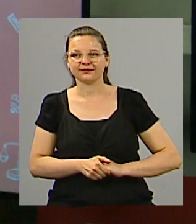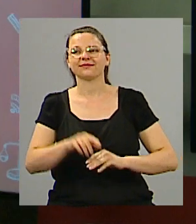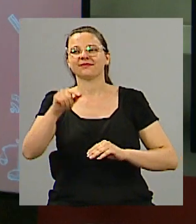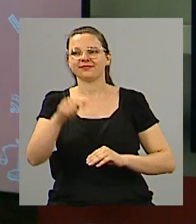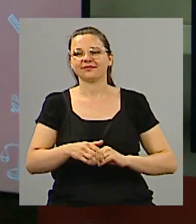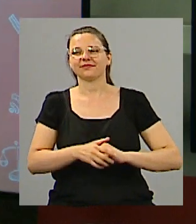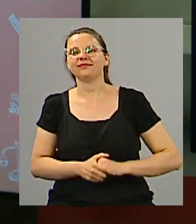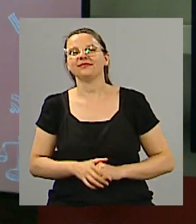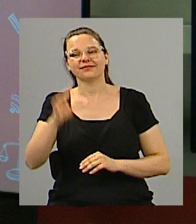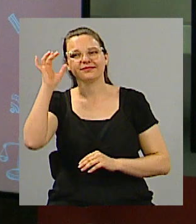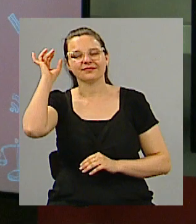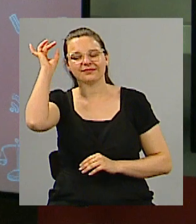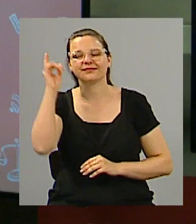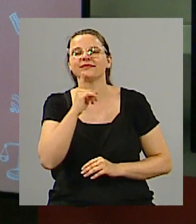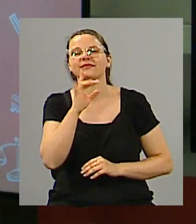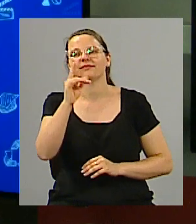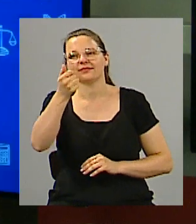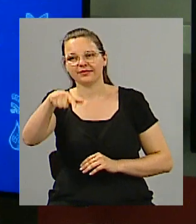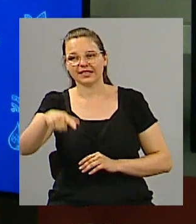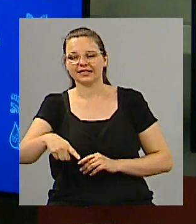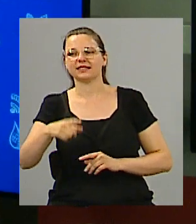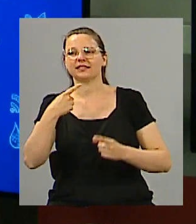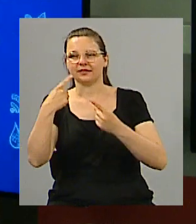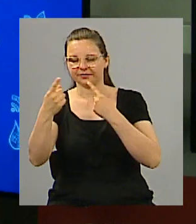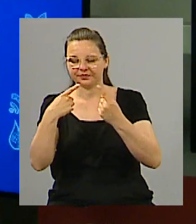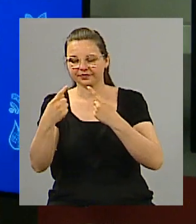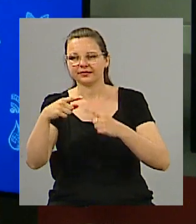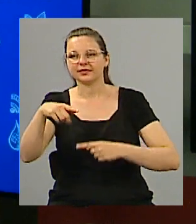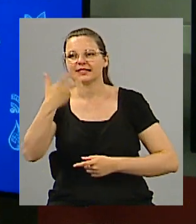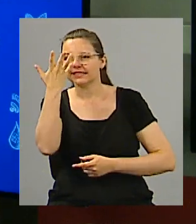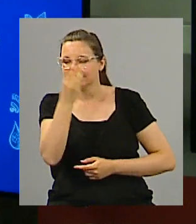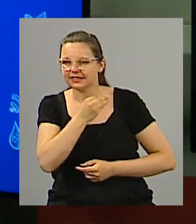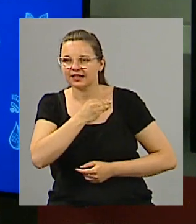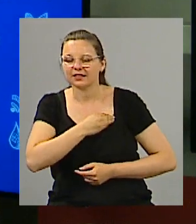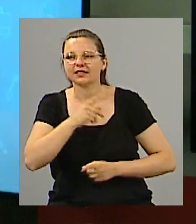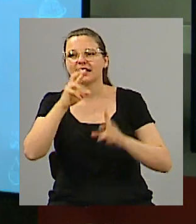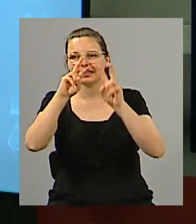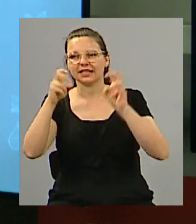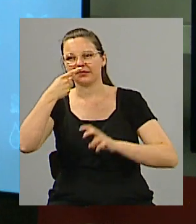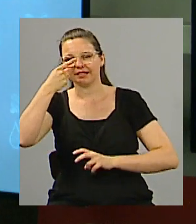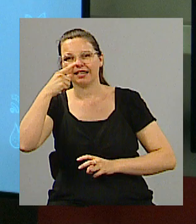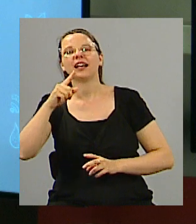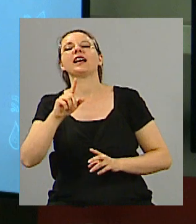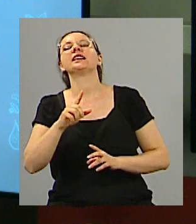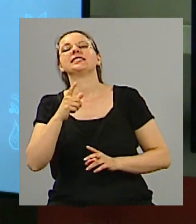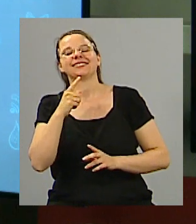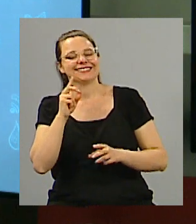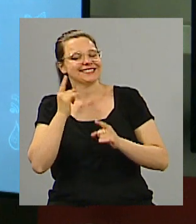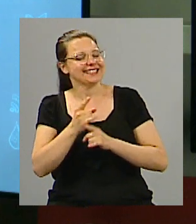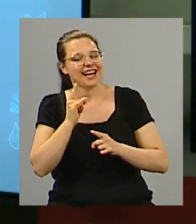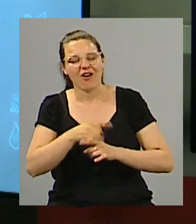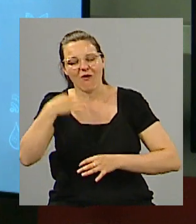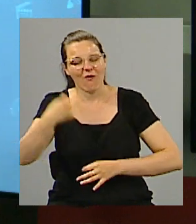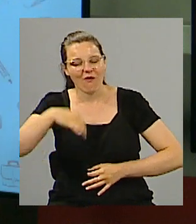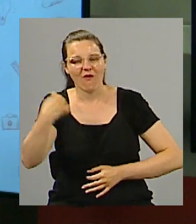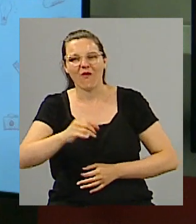más en el 30 de la TDA. Esta nota les va a gustar mucho porque es un tema interesante y seguramente la van a querer volver a ver. Así es que la invitación es para que